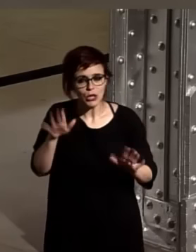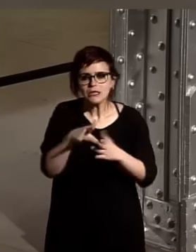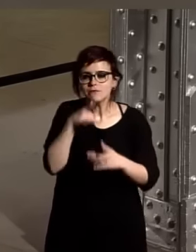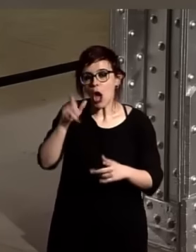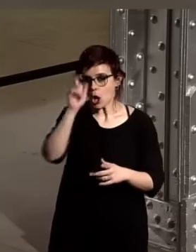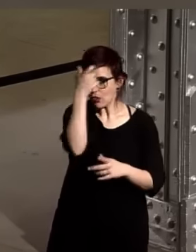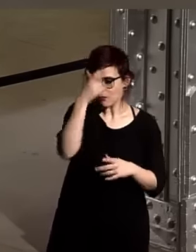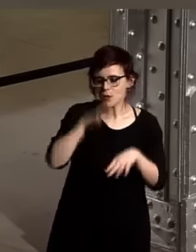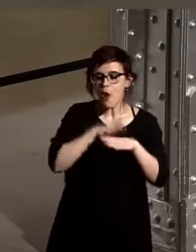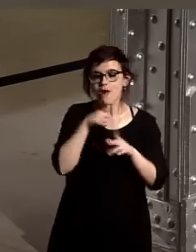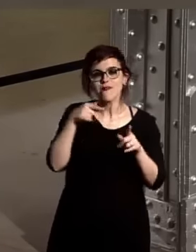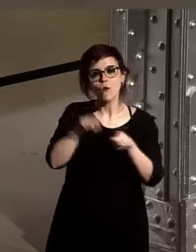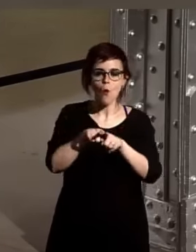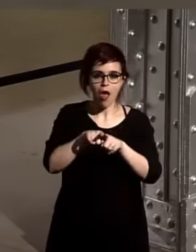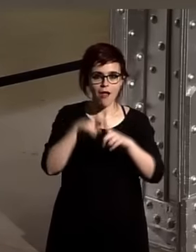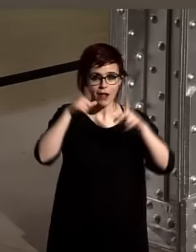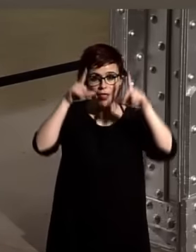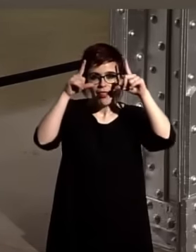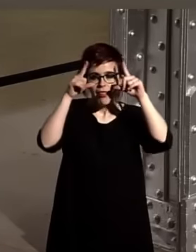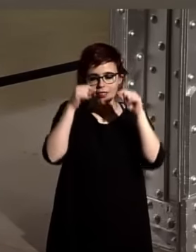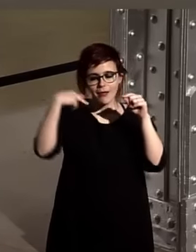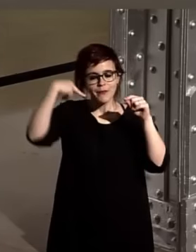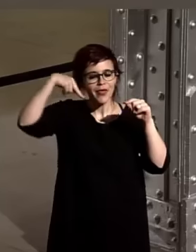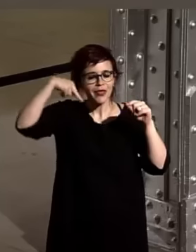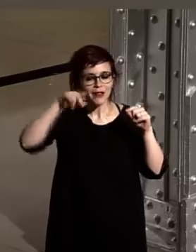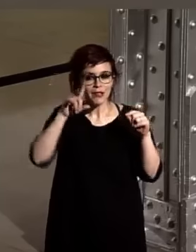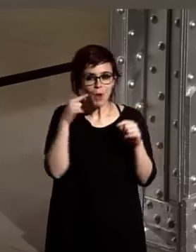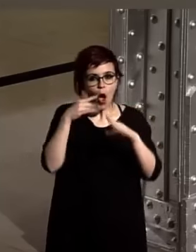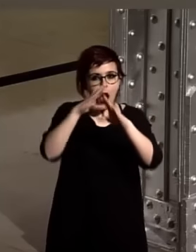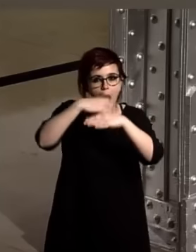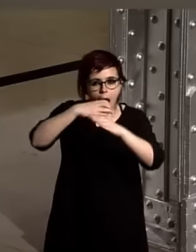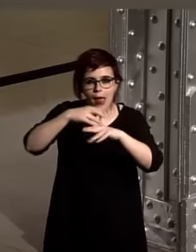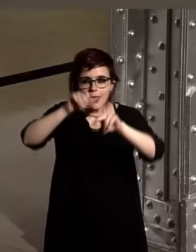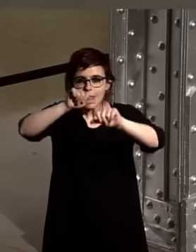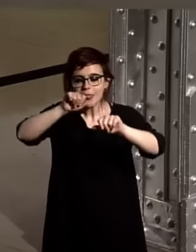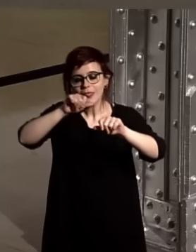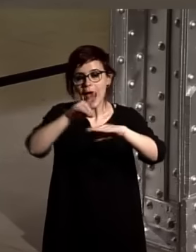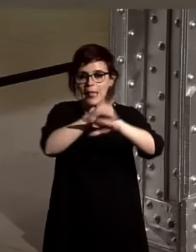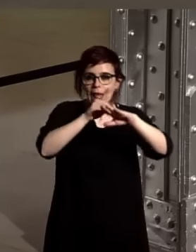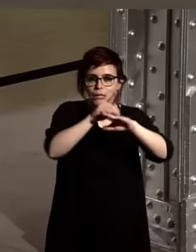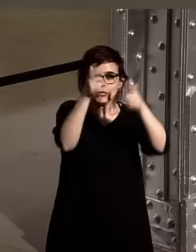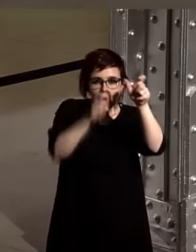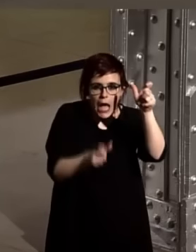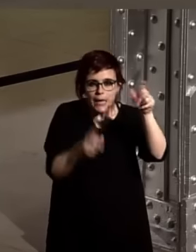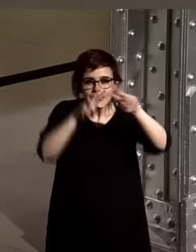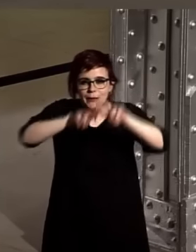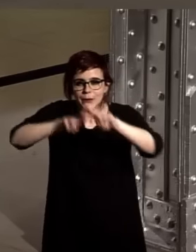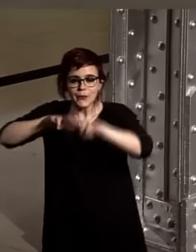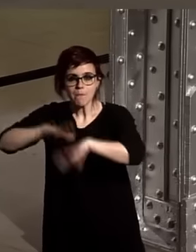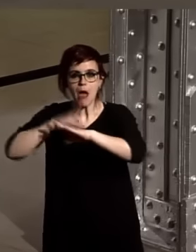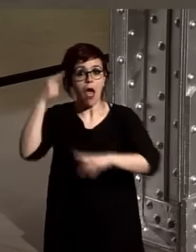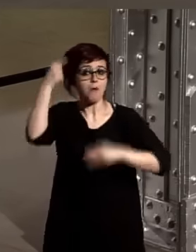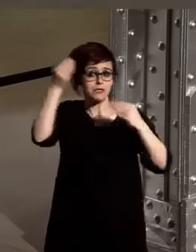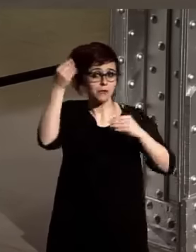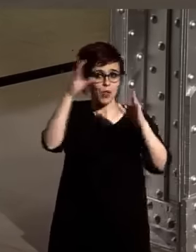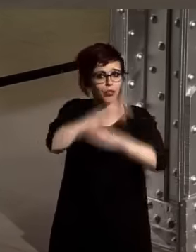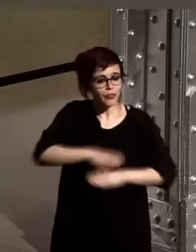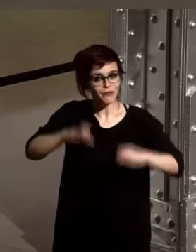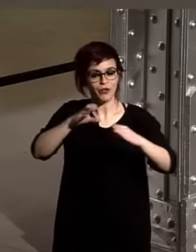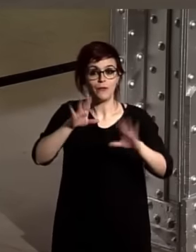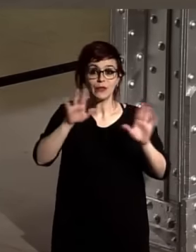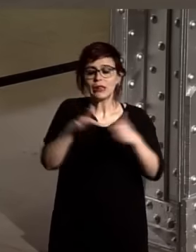concepto no de cerrar los ojos a la hora de las cerezas a la hora de analizar los datos para tener un pensamiento científico está bastante mejor